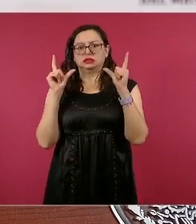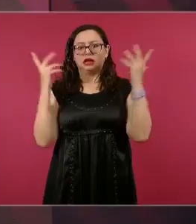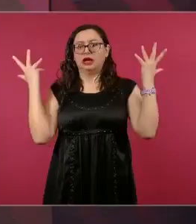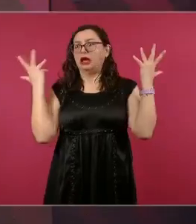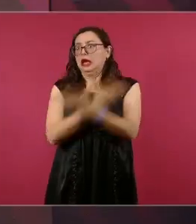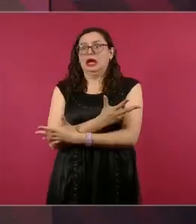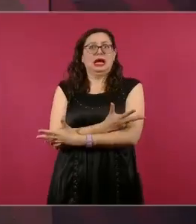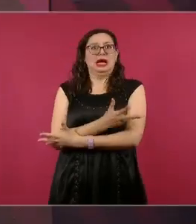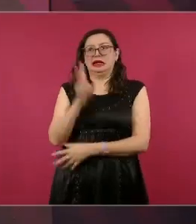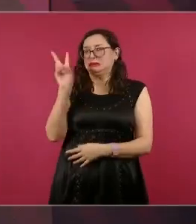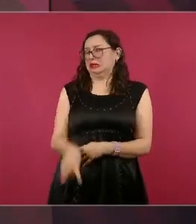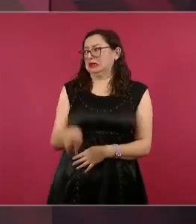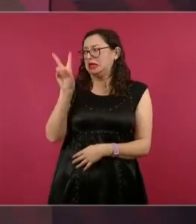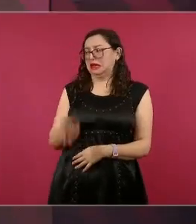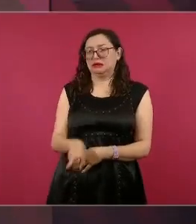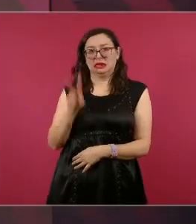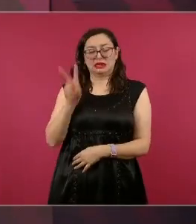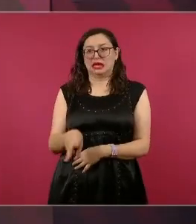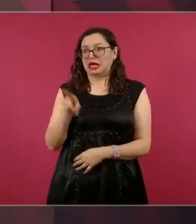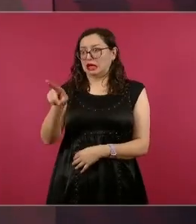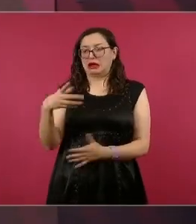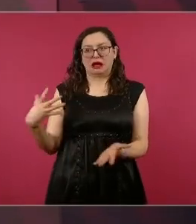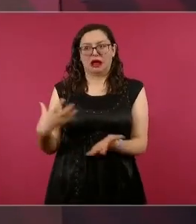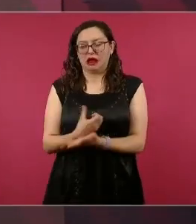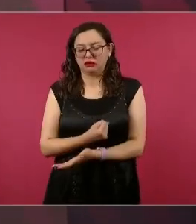era real,